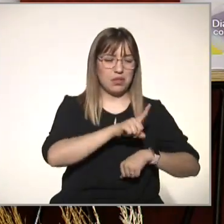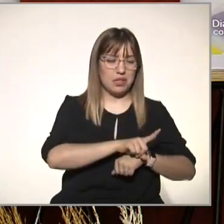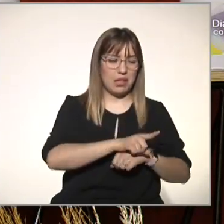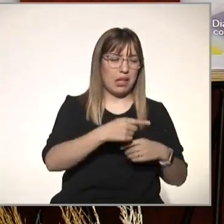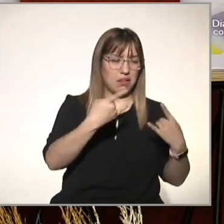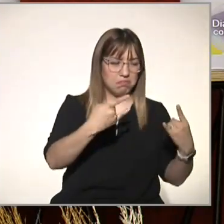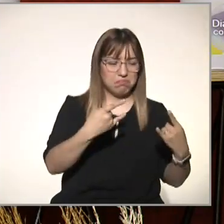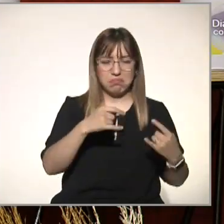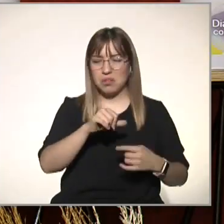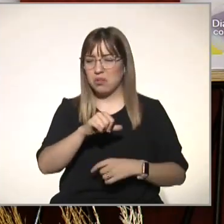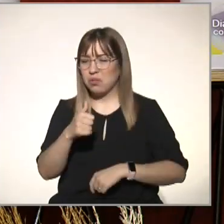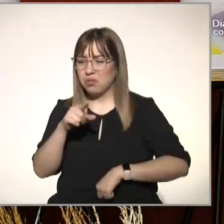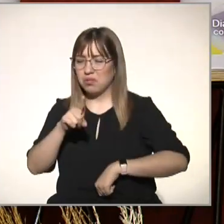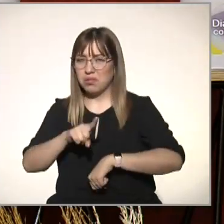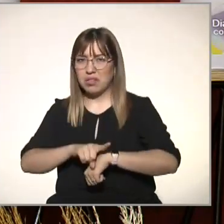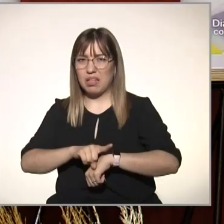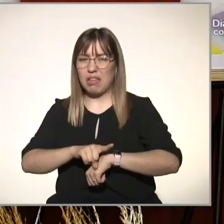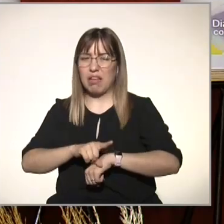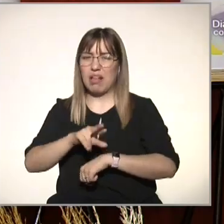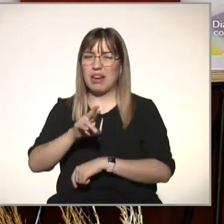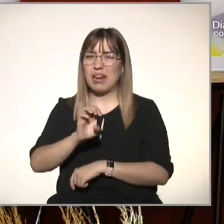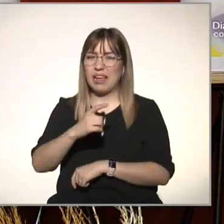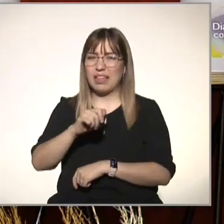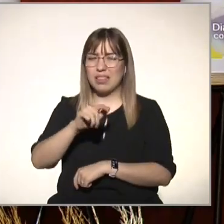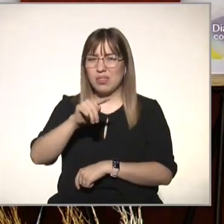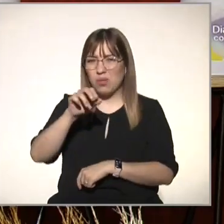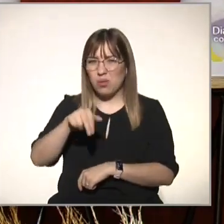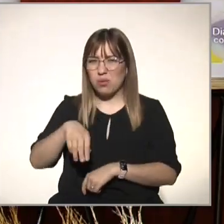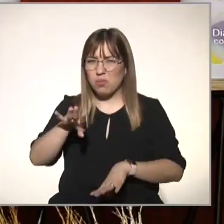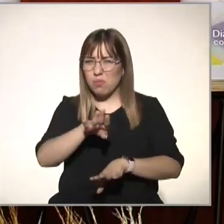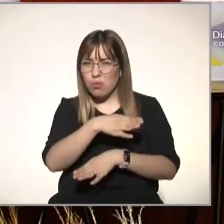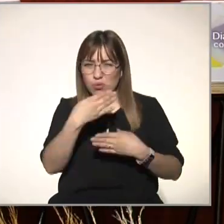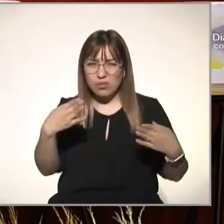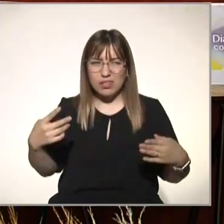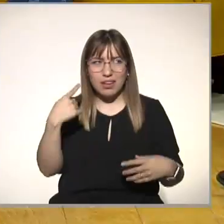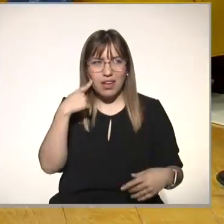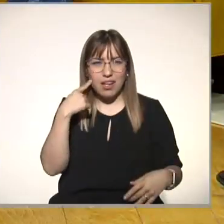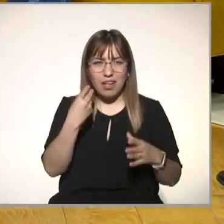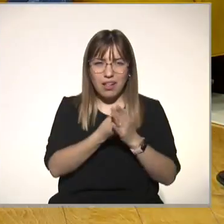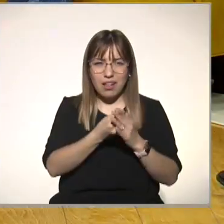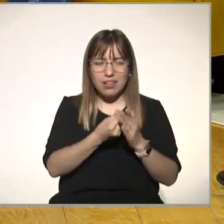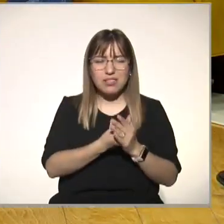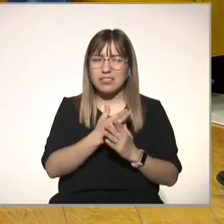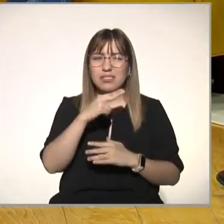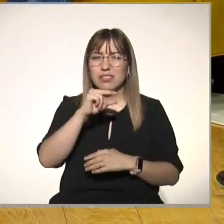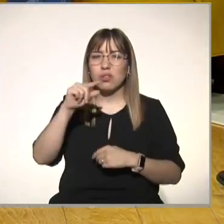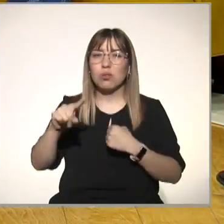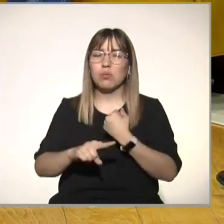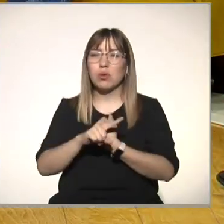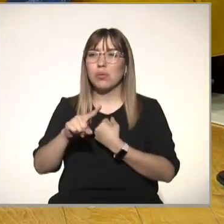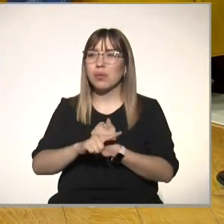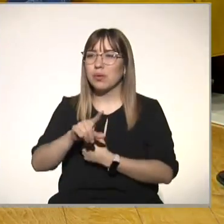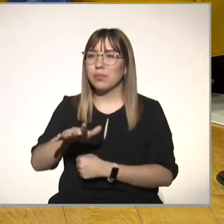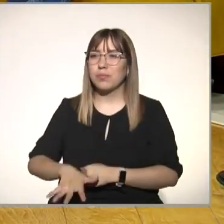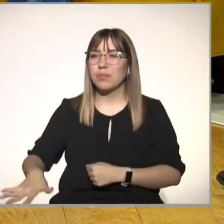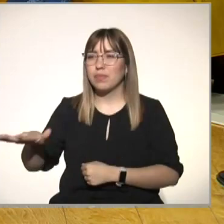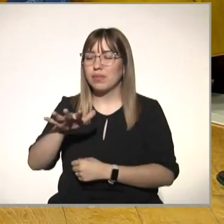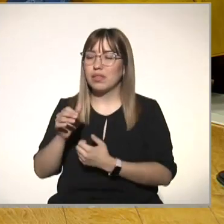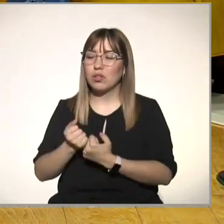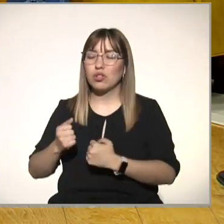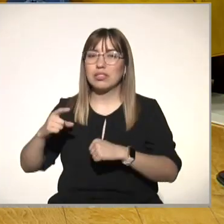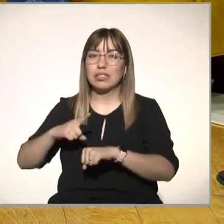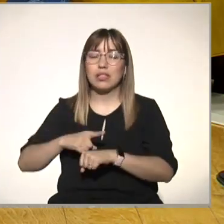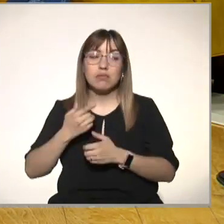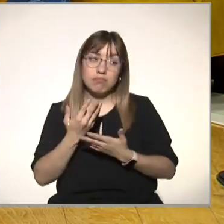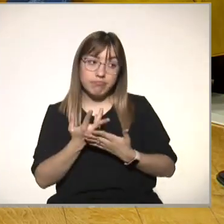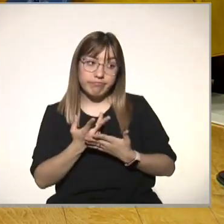el reggaetón, el otro el rock y el metal. El conflicto es lo que se espera de ella y lo que se espera